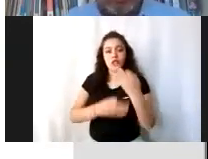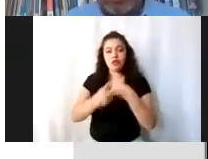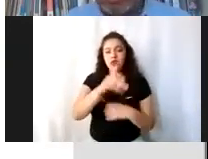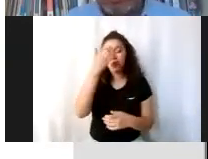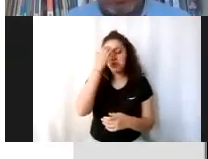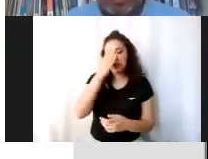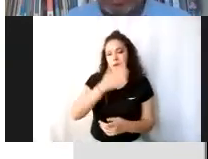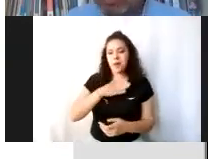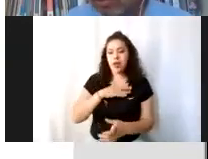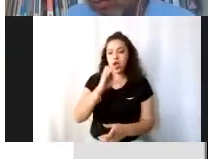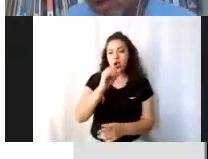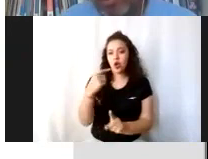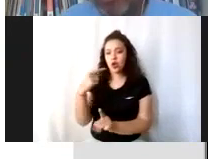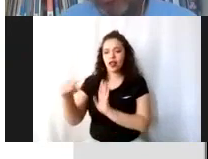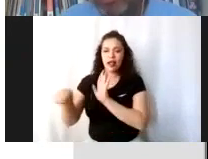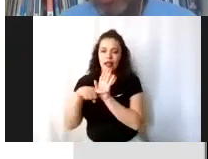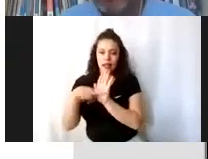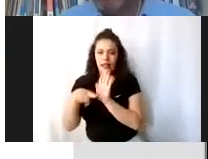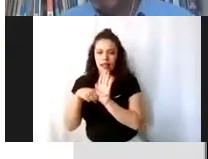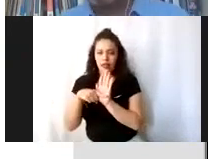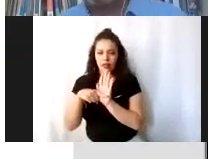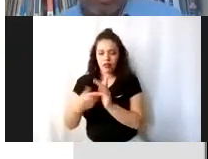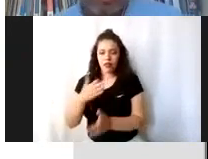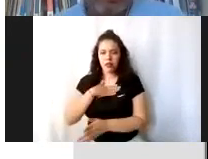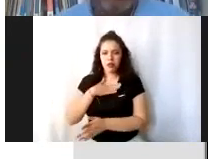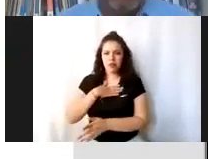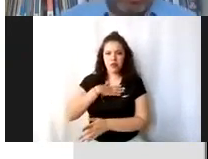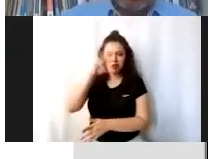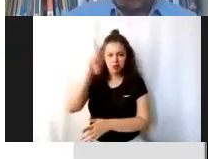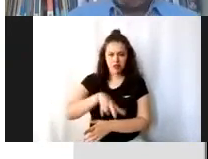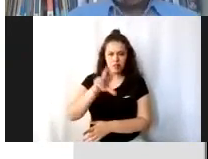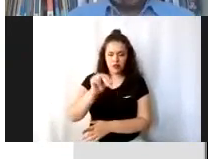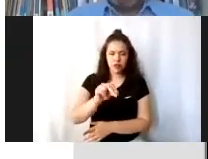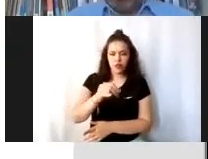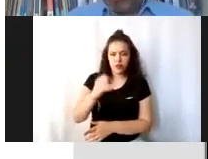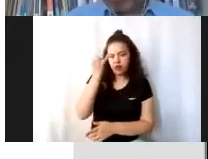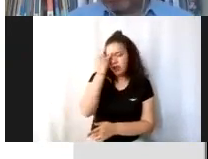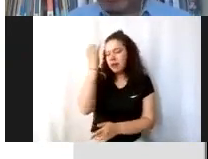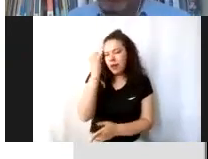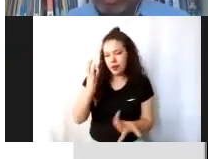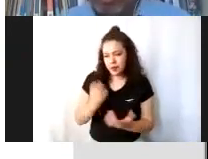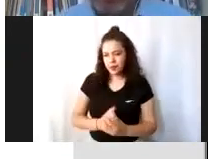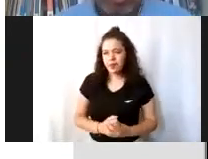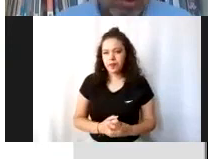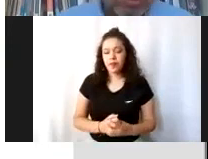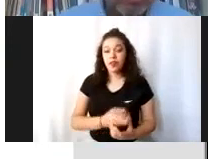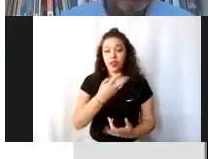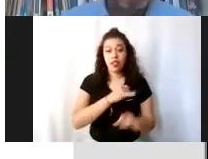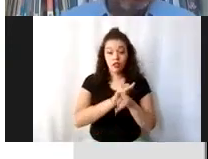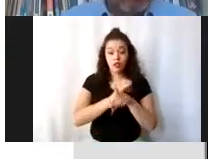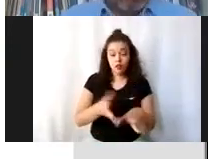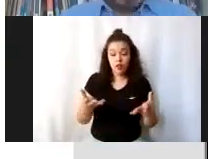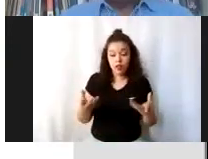es O negativo. No es mi tipo de sangre real, pero imaginemos que es O negativo. Eso es un dato biométrico y es un dato